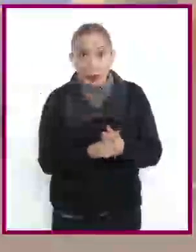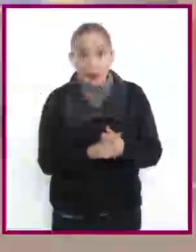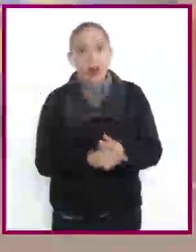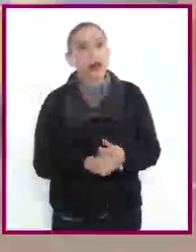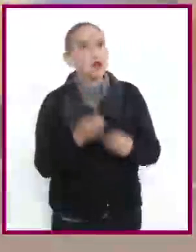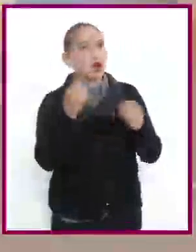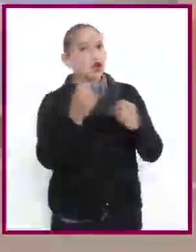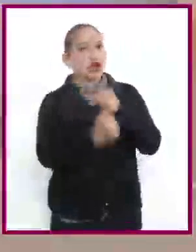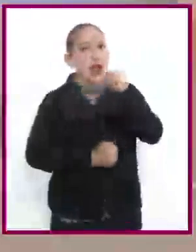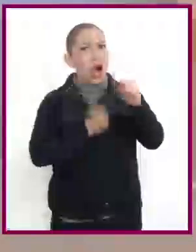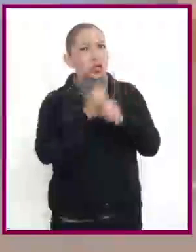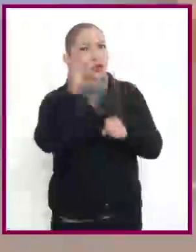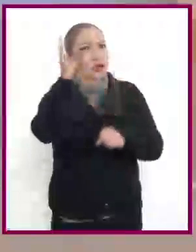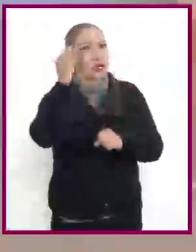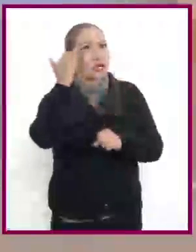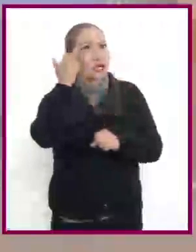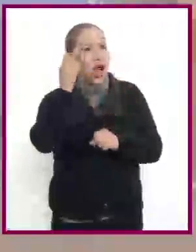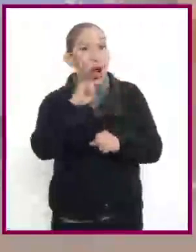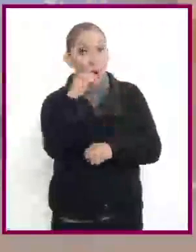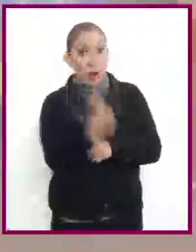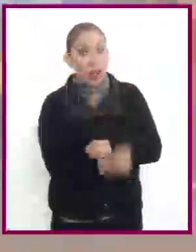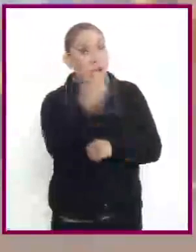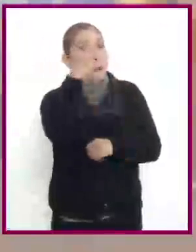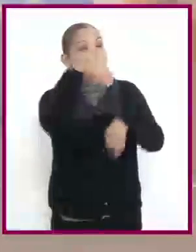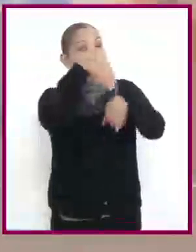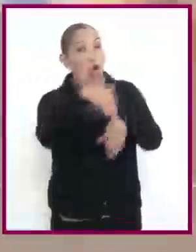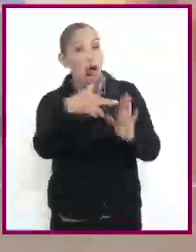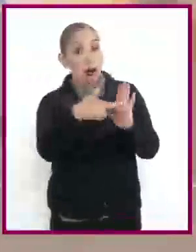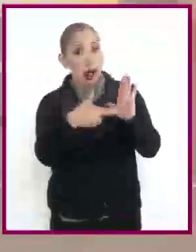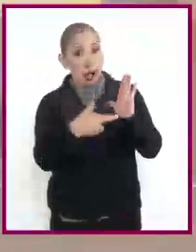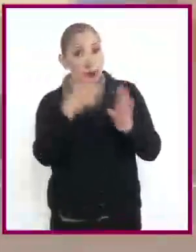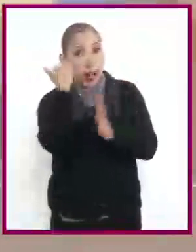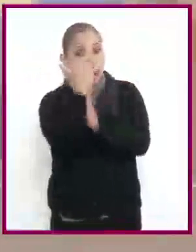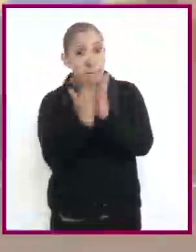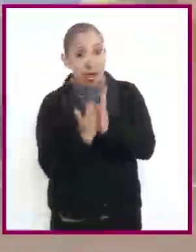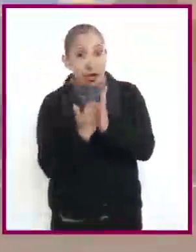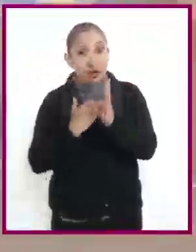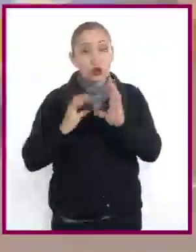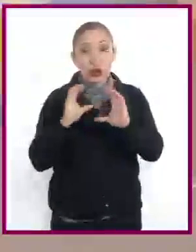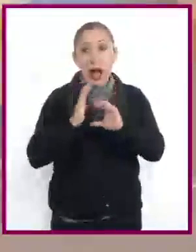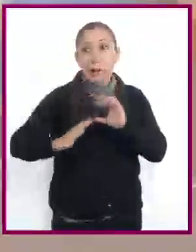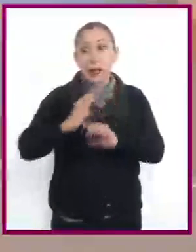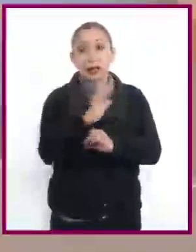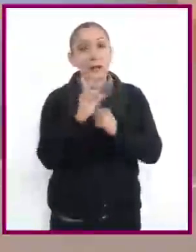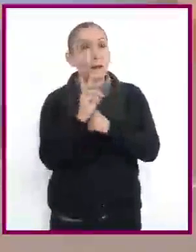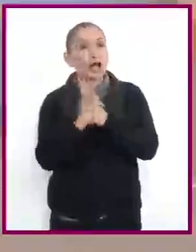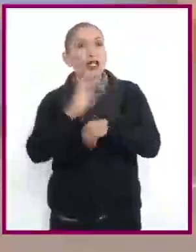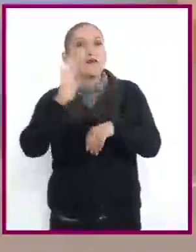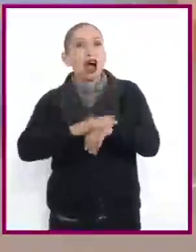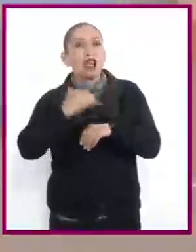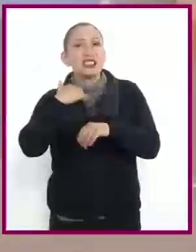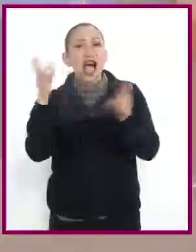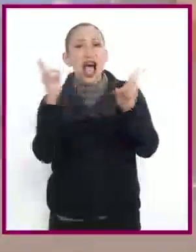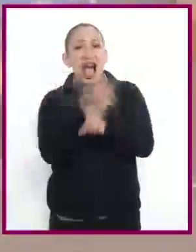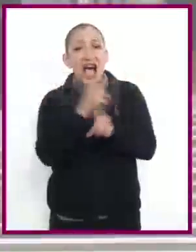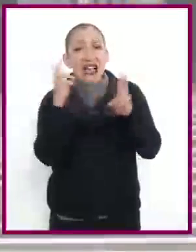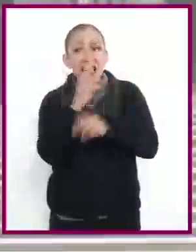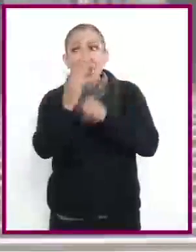del carbón. En ese lapso, su población creció rápidamente y todo ello tiene consecuencias